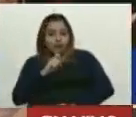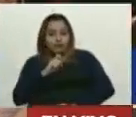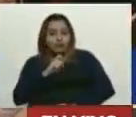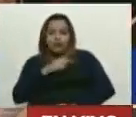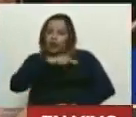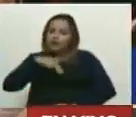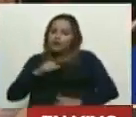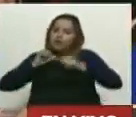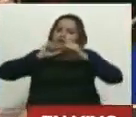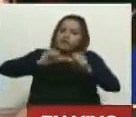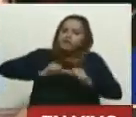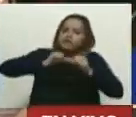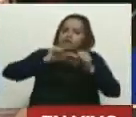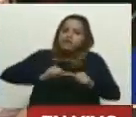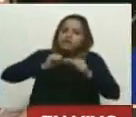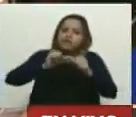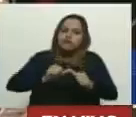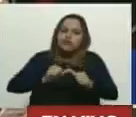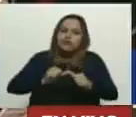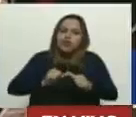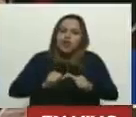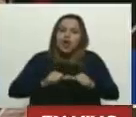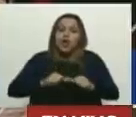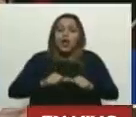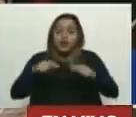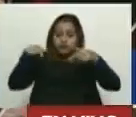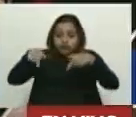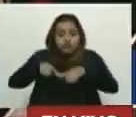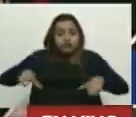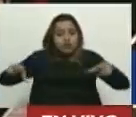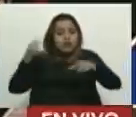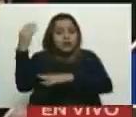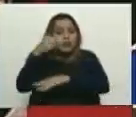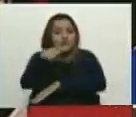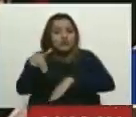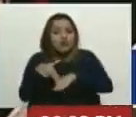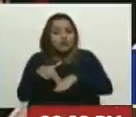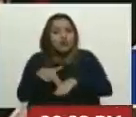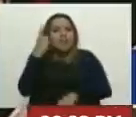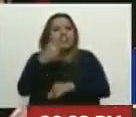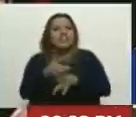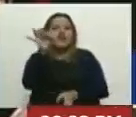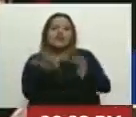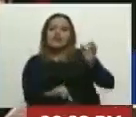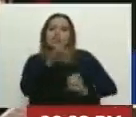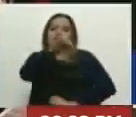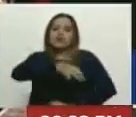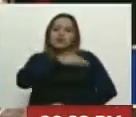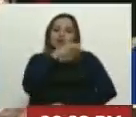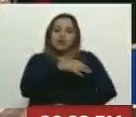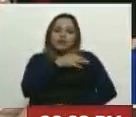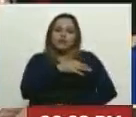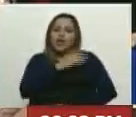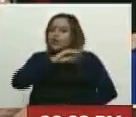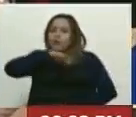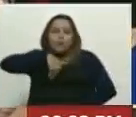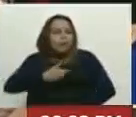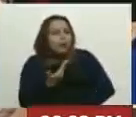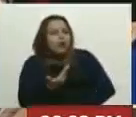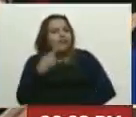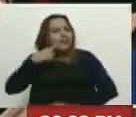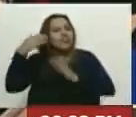venimos escuchando en estas cuatro paredes, que es la bandera de la justicia social. No podemos hablar de